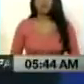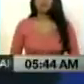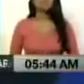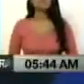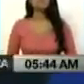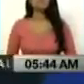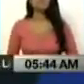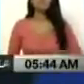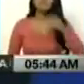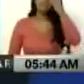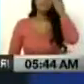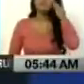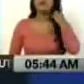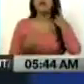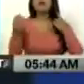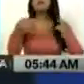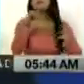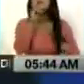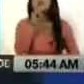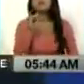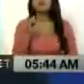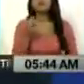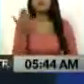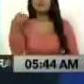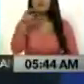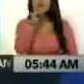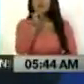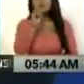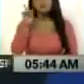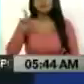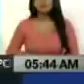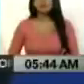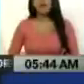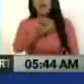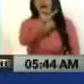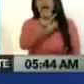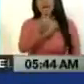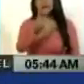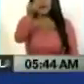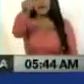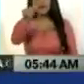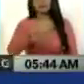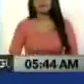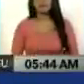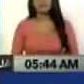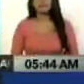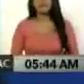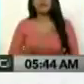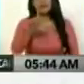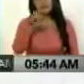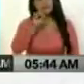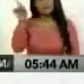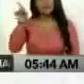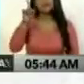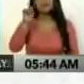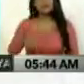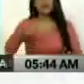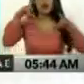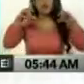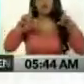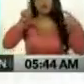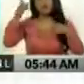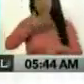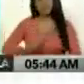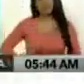información nacional y lo hacemos apoyándonos en la Agencia Venezolana de Noticias. Igualmente vemos ahí la fotografía del primer mandatario